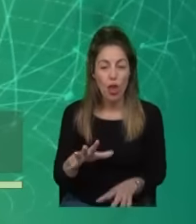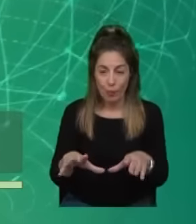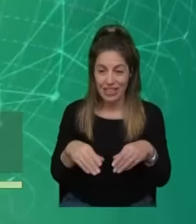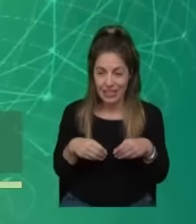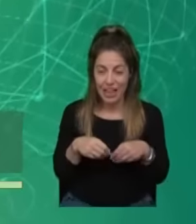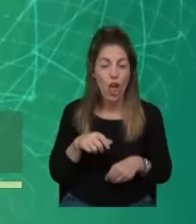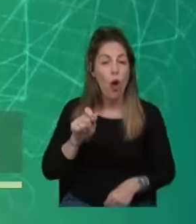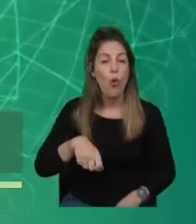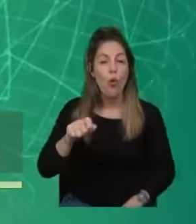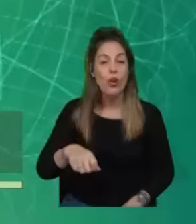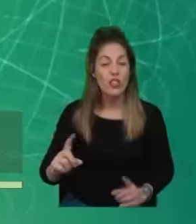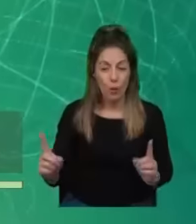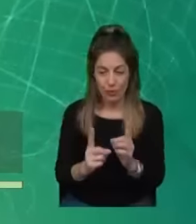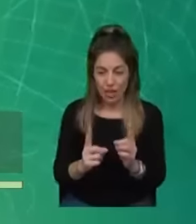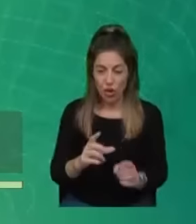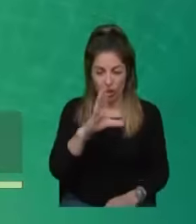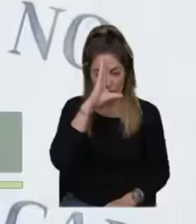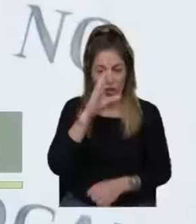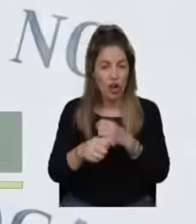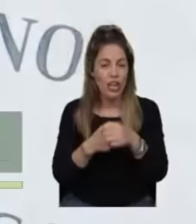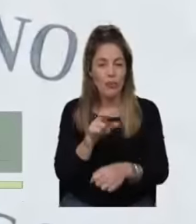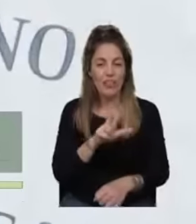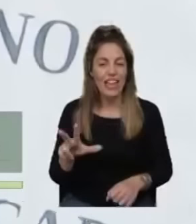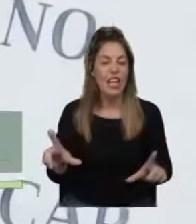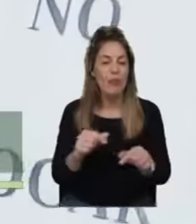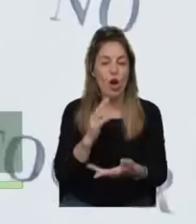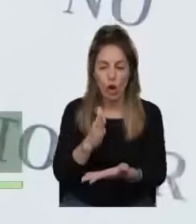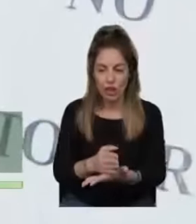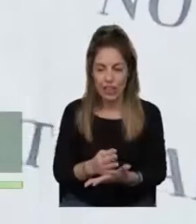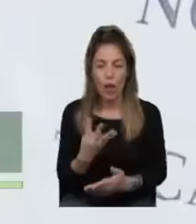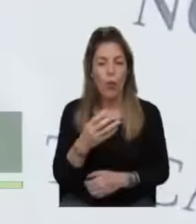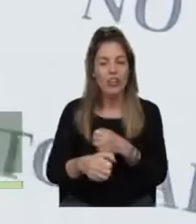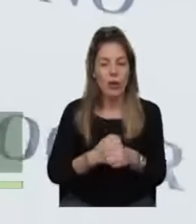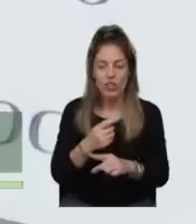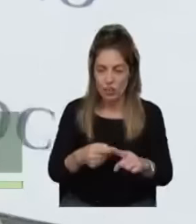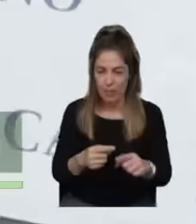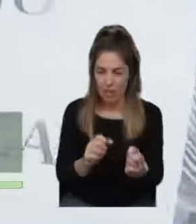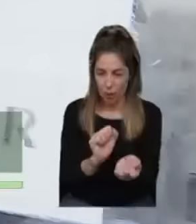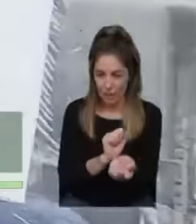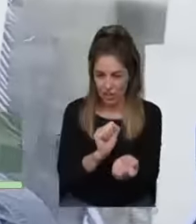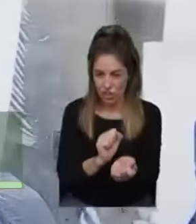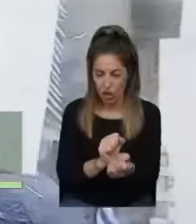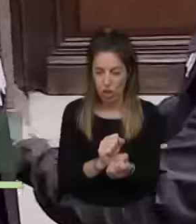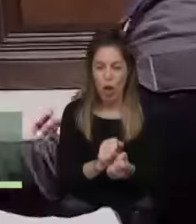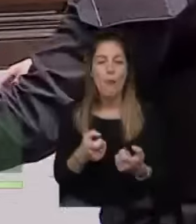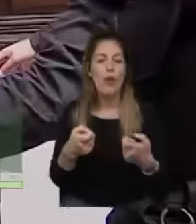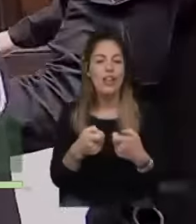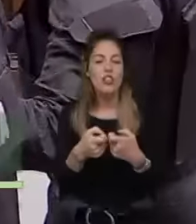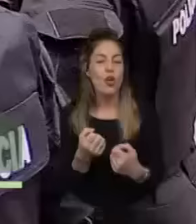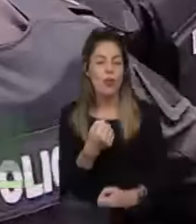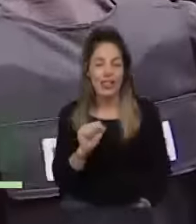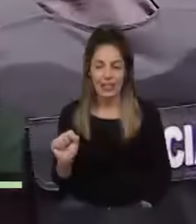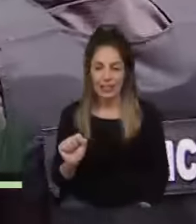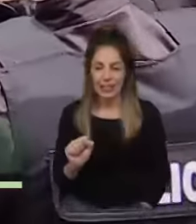el juicio abreviado que en febrero de 2023 terminó con una condena de 4 años y medio de prisión en su contra por asociación para